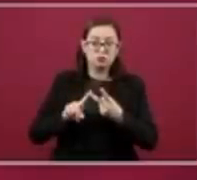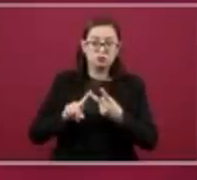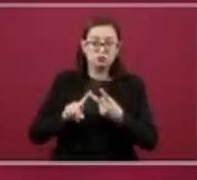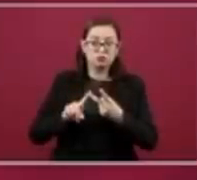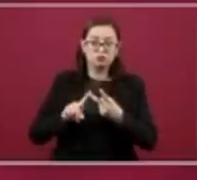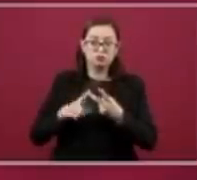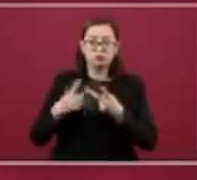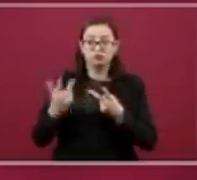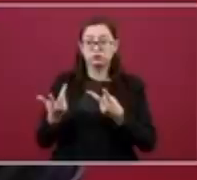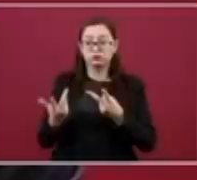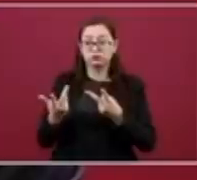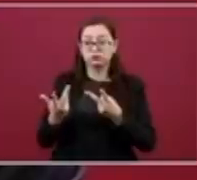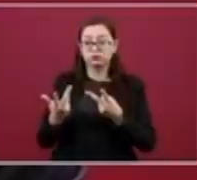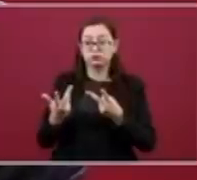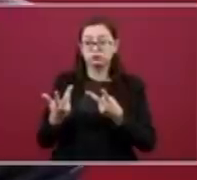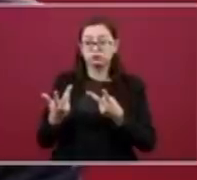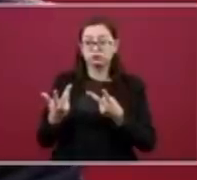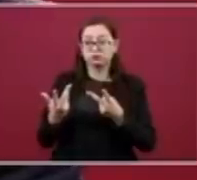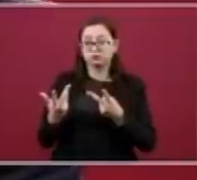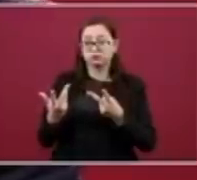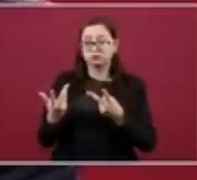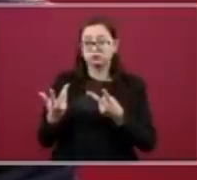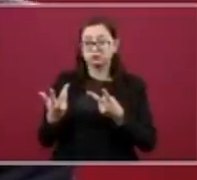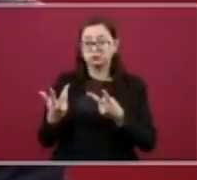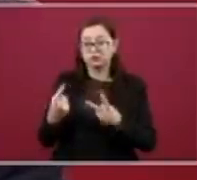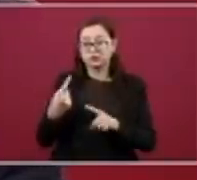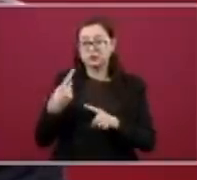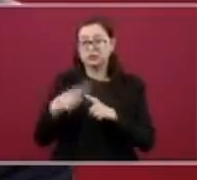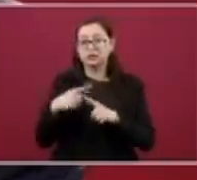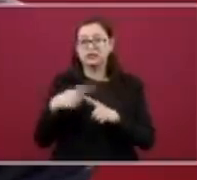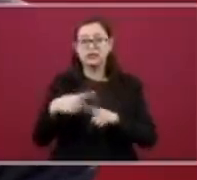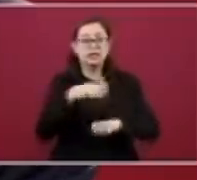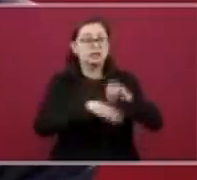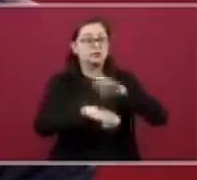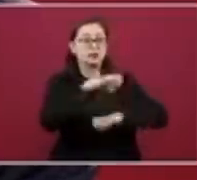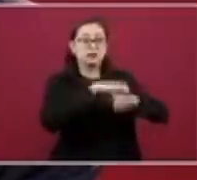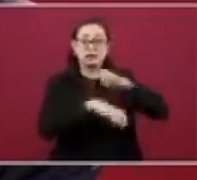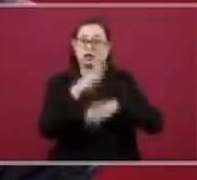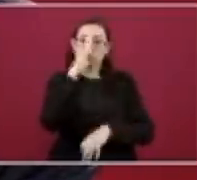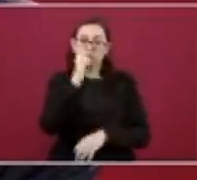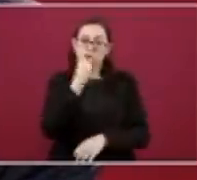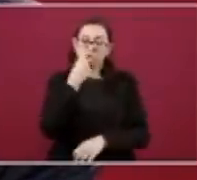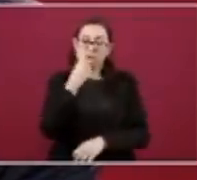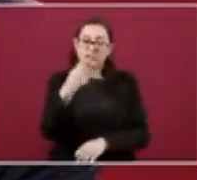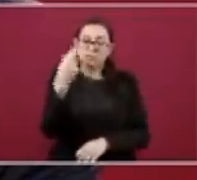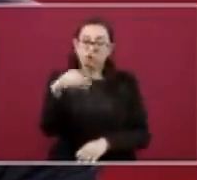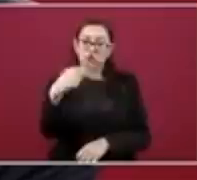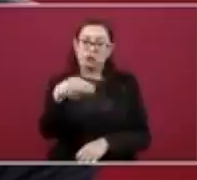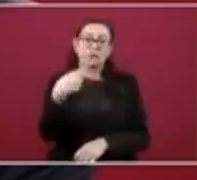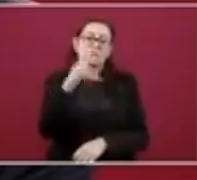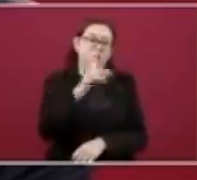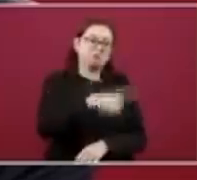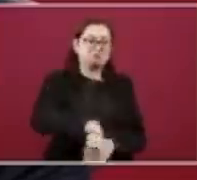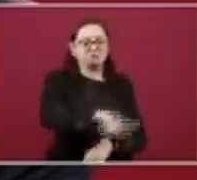pues no puedo mencionar los nombres de las empresas que se van a beneficiar,